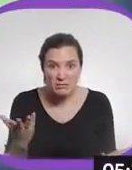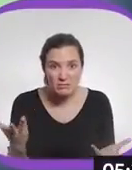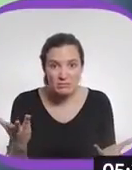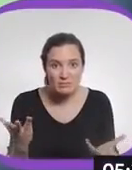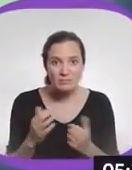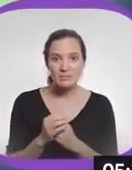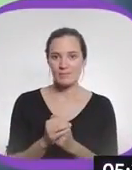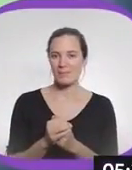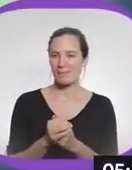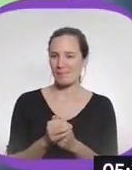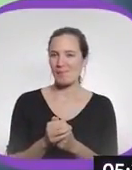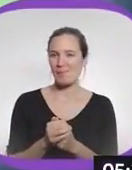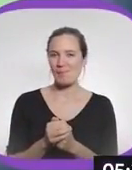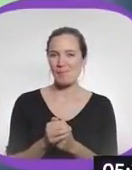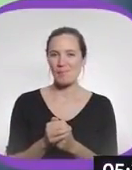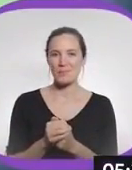Noticias. ¡Puf! Eso es.